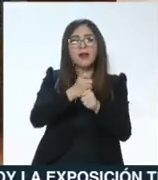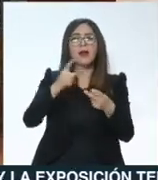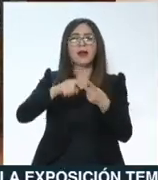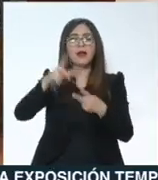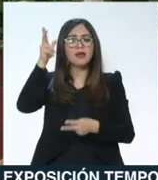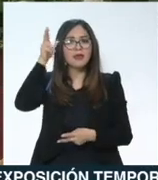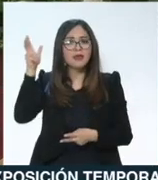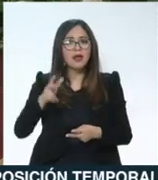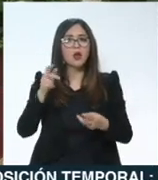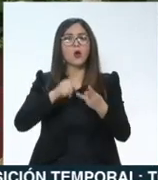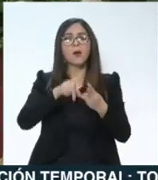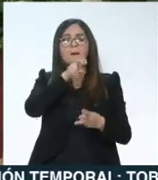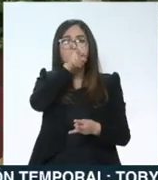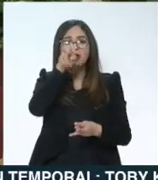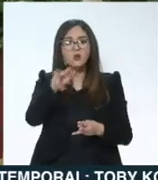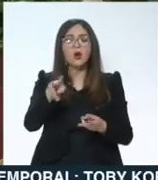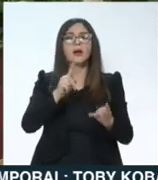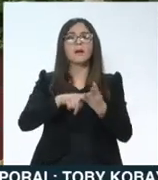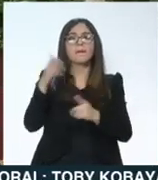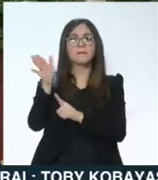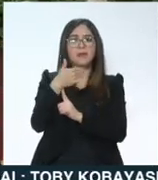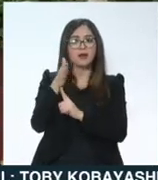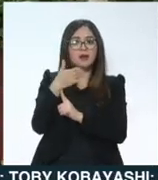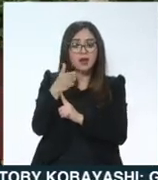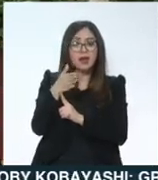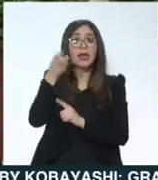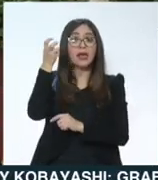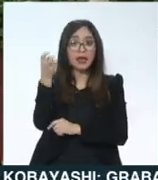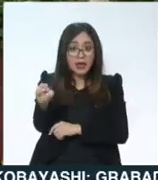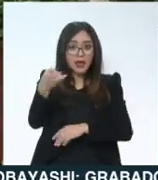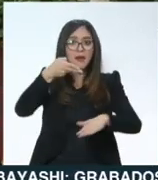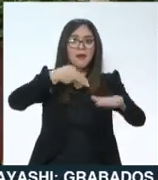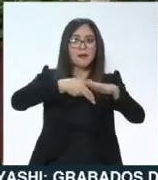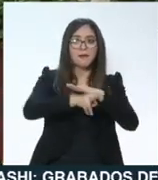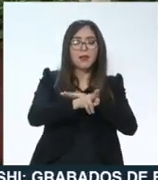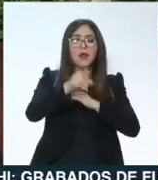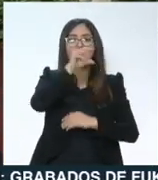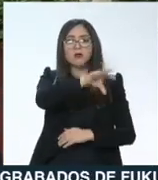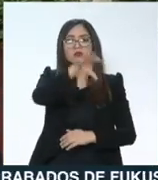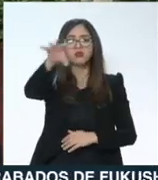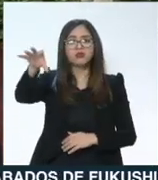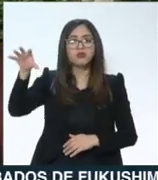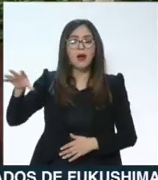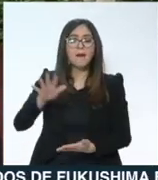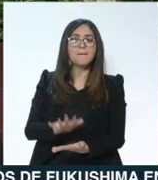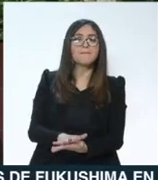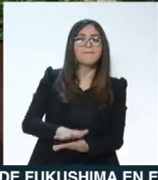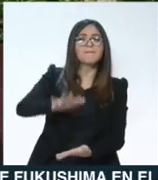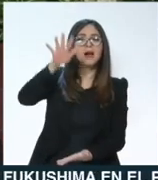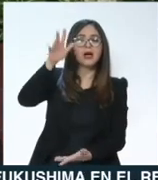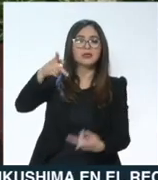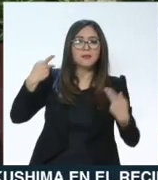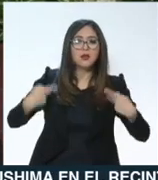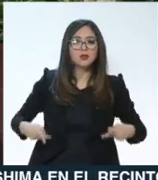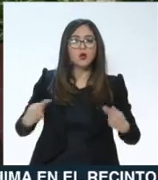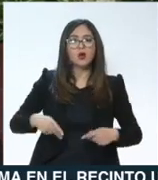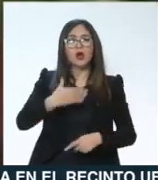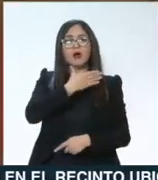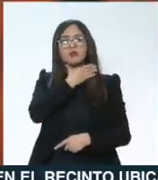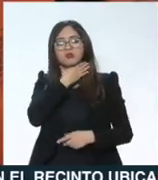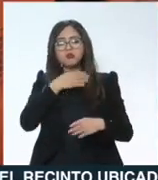en Mixcoac y en Pantitlán, que son líneas donde regularmente existe una gran cantidad de gente y donde se